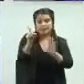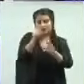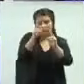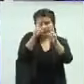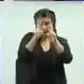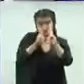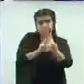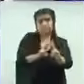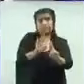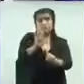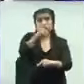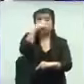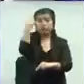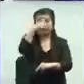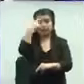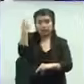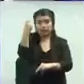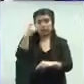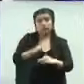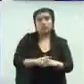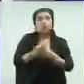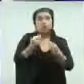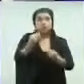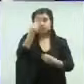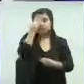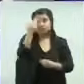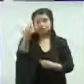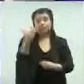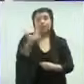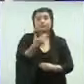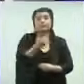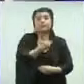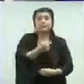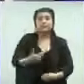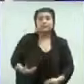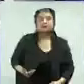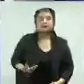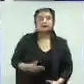de deberes. Muchas gracias, señor presidente.